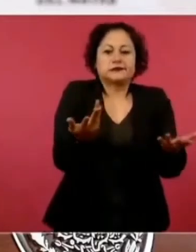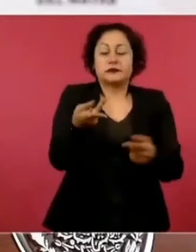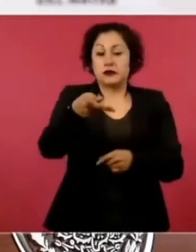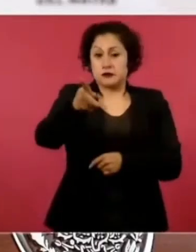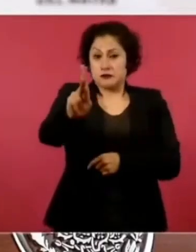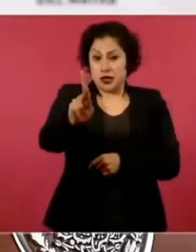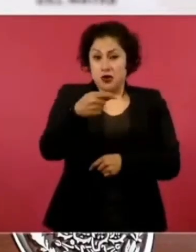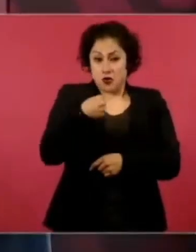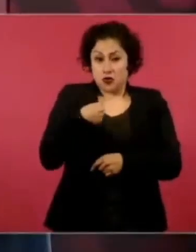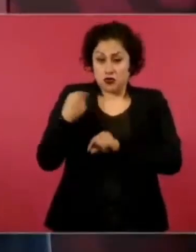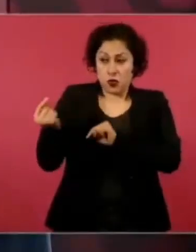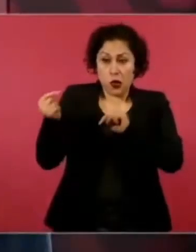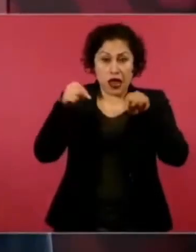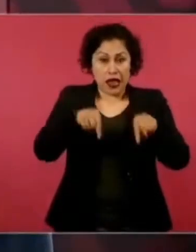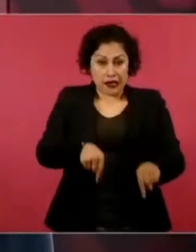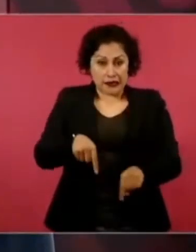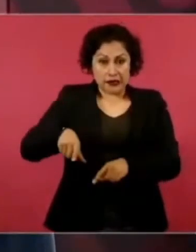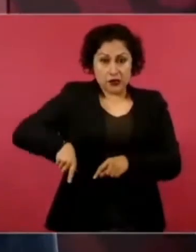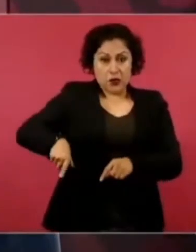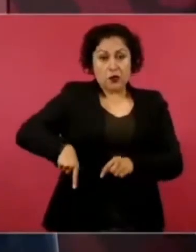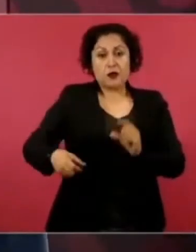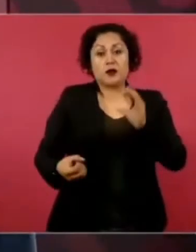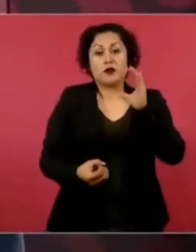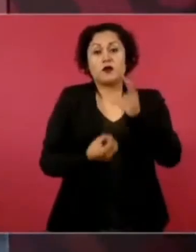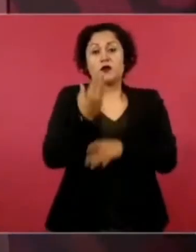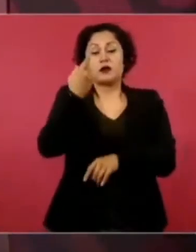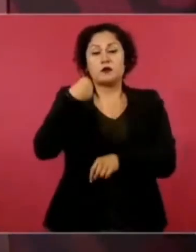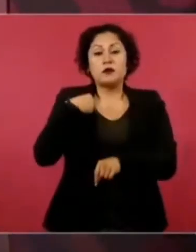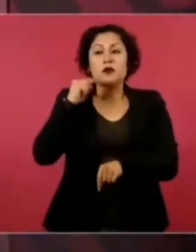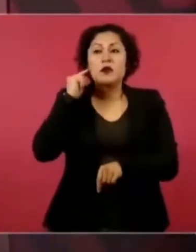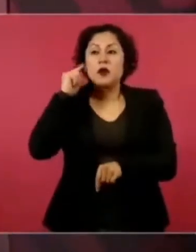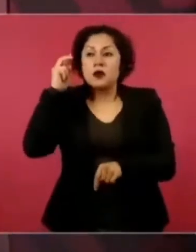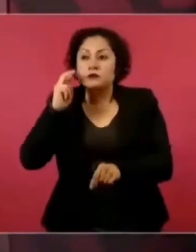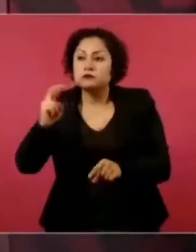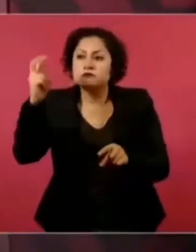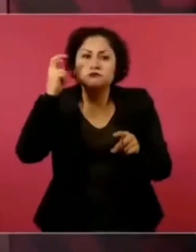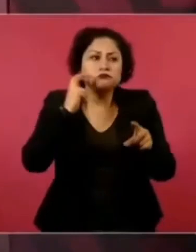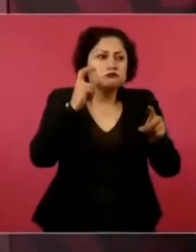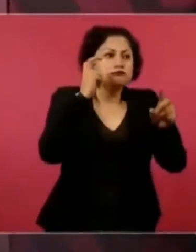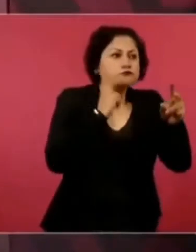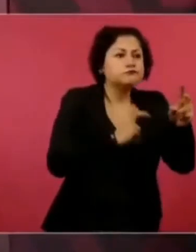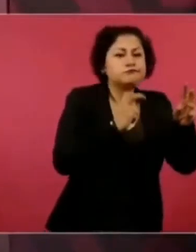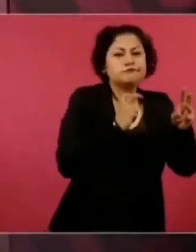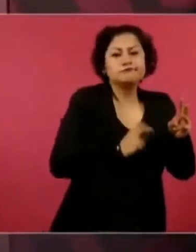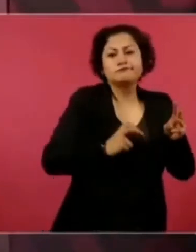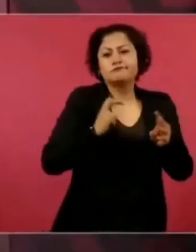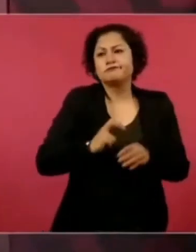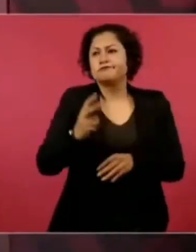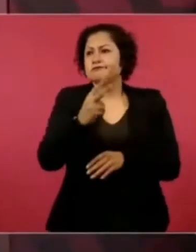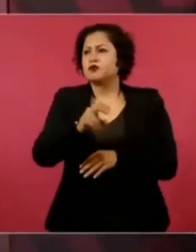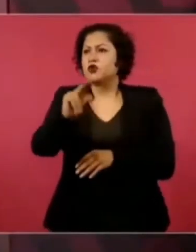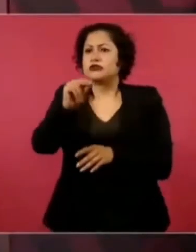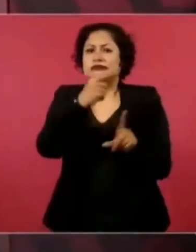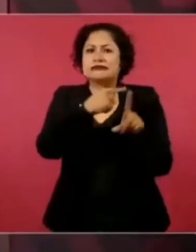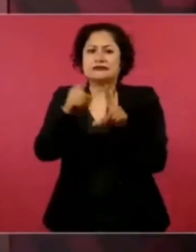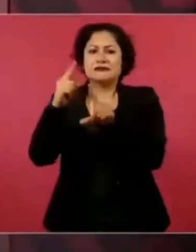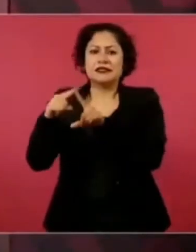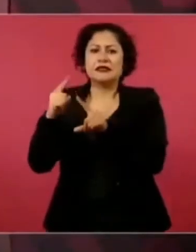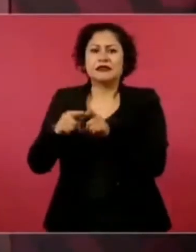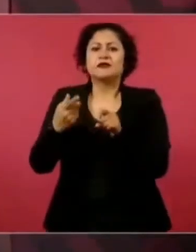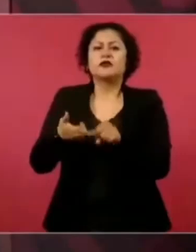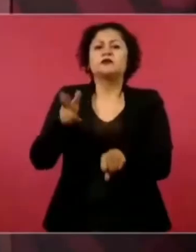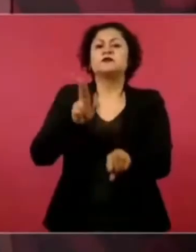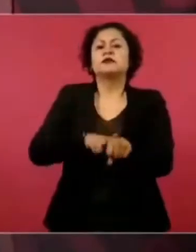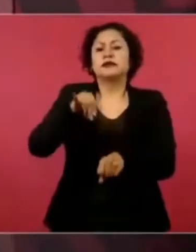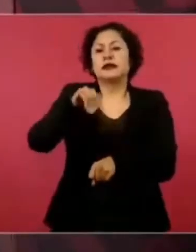hospitales del IMSS y el Bienestar. Y me acuerdo bien, bueno,